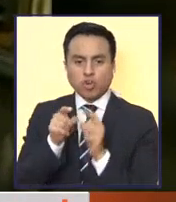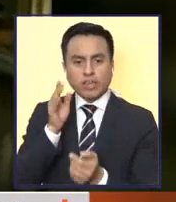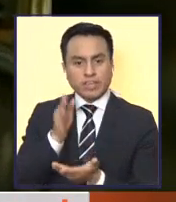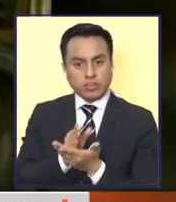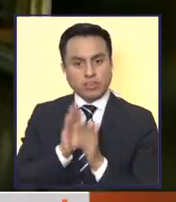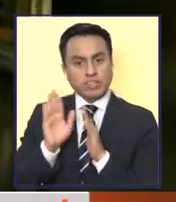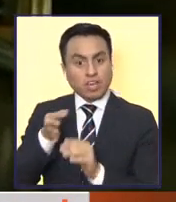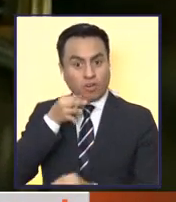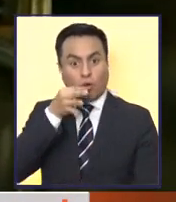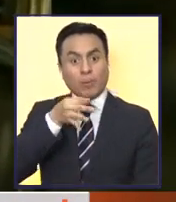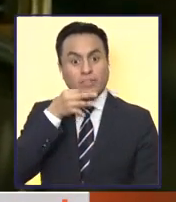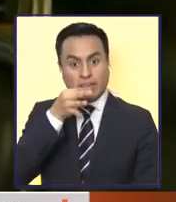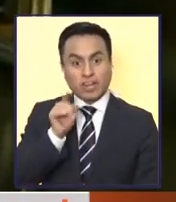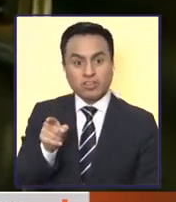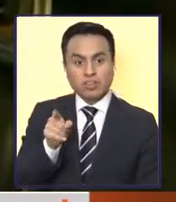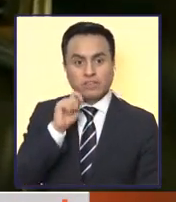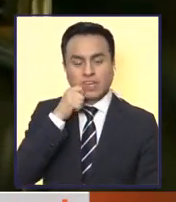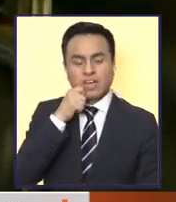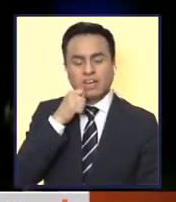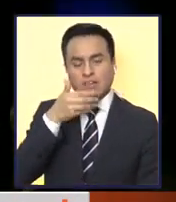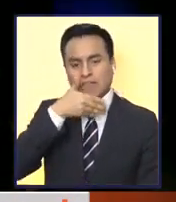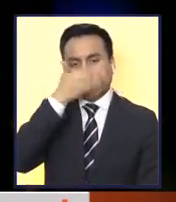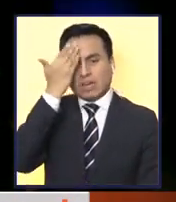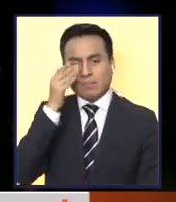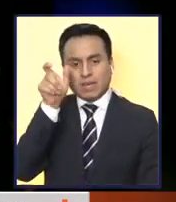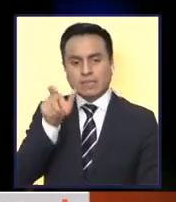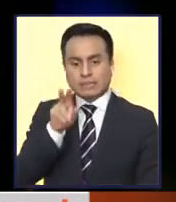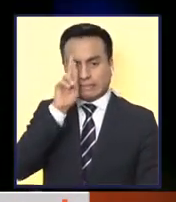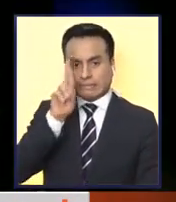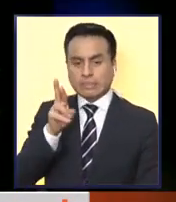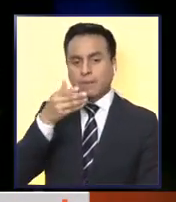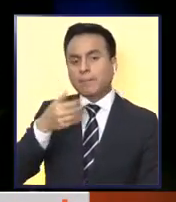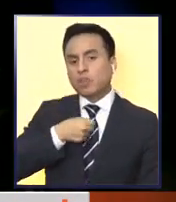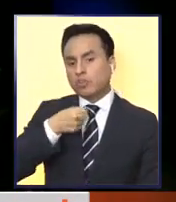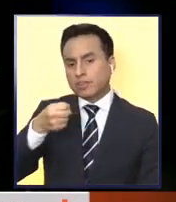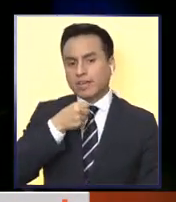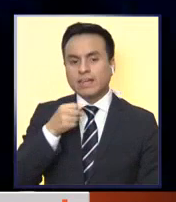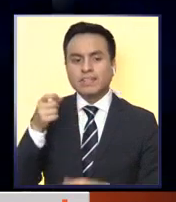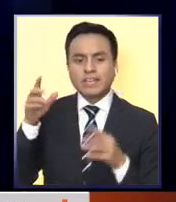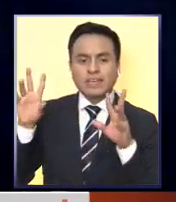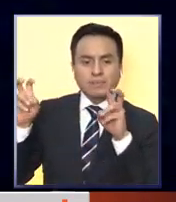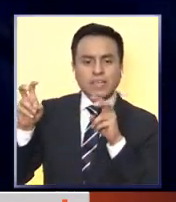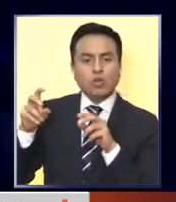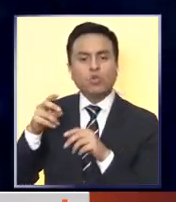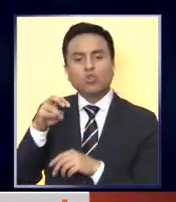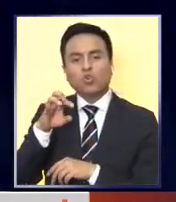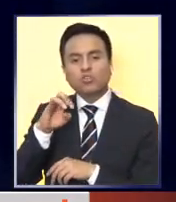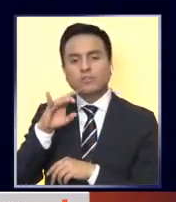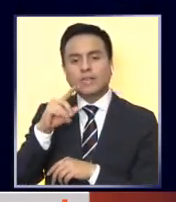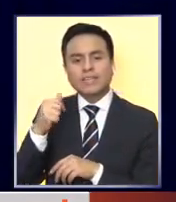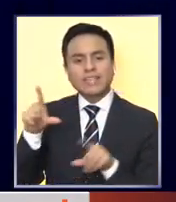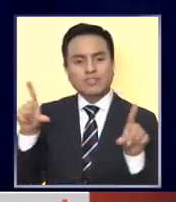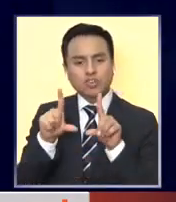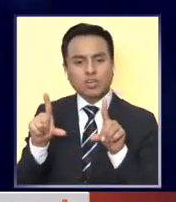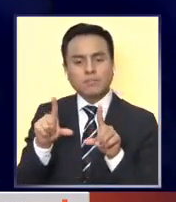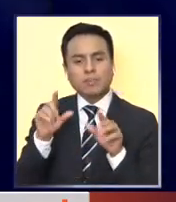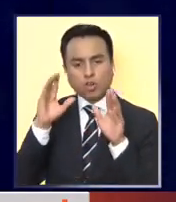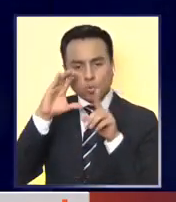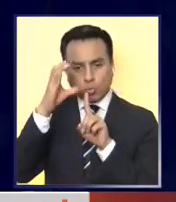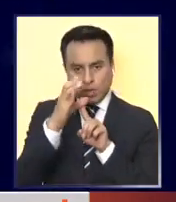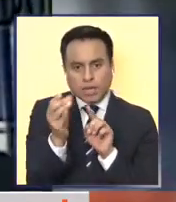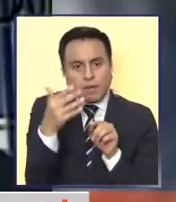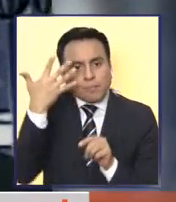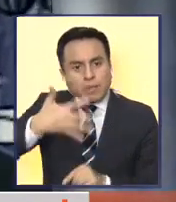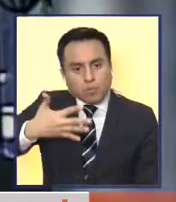sus comentarios y por eso hizo su fama como un respetado periodista de espectáculos en televisión, cuando el espacio para la cultura era